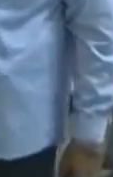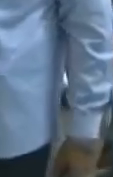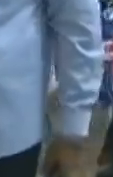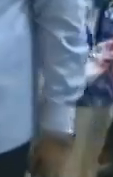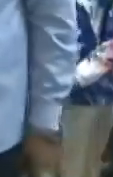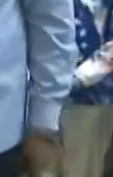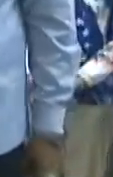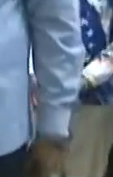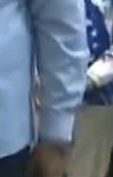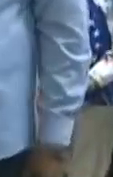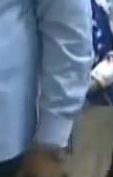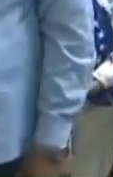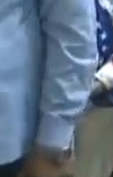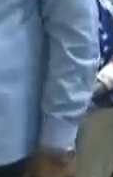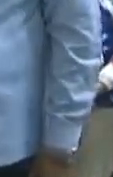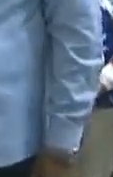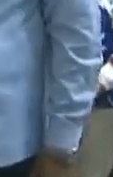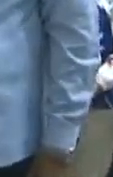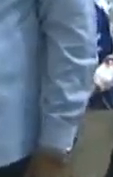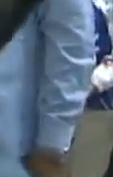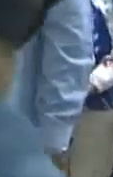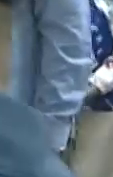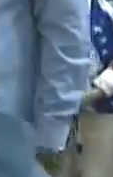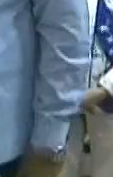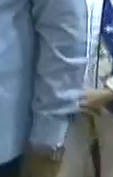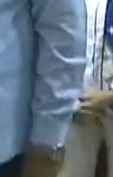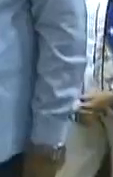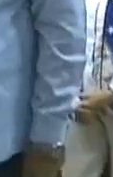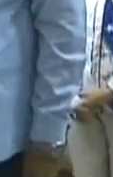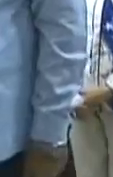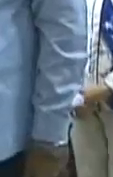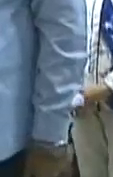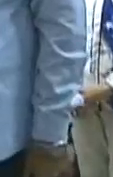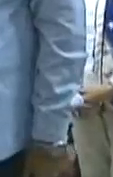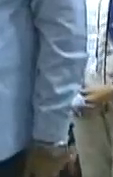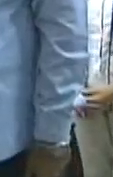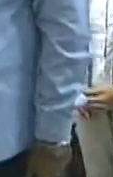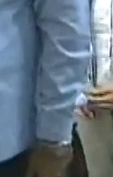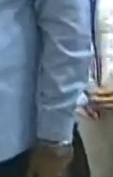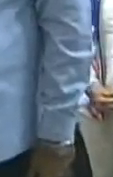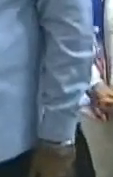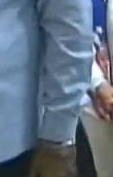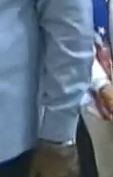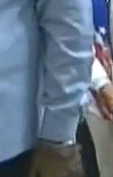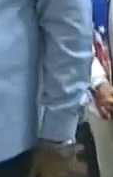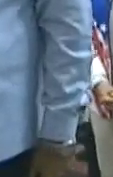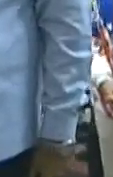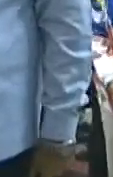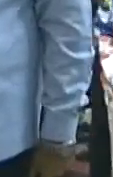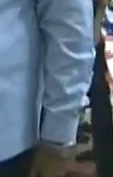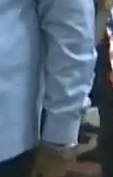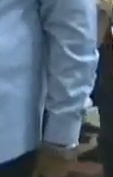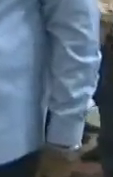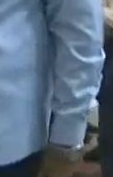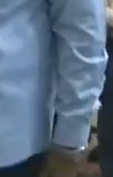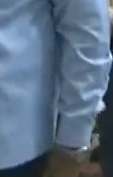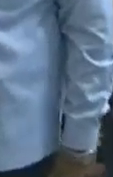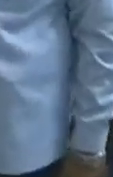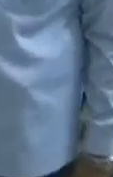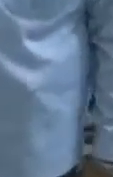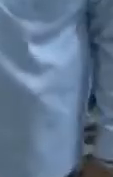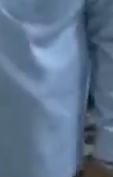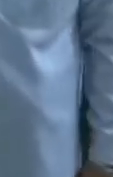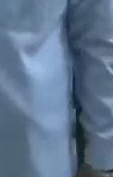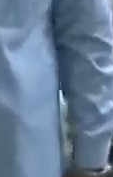de Barcelona. Saluda a las autoridades que lo reciben cariñosamente acá en este centro de salud. La primera combatiente del estado